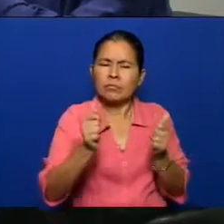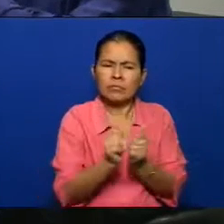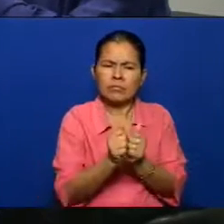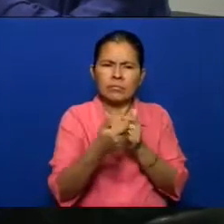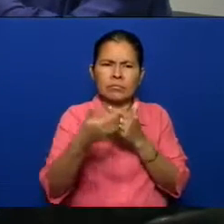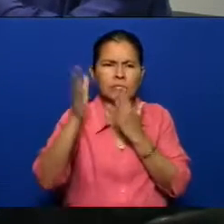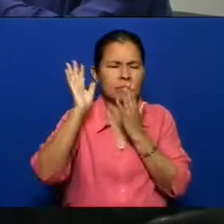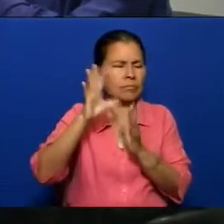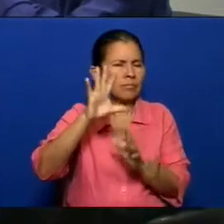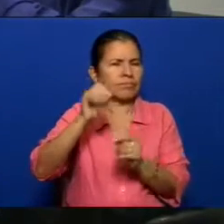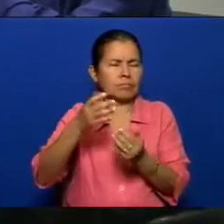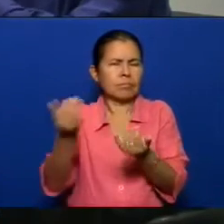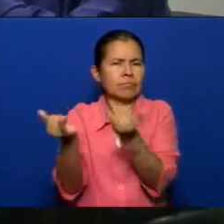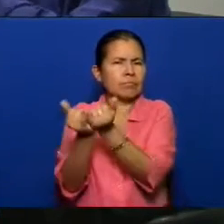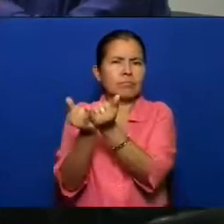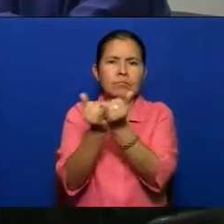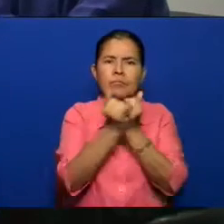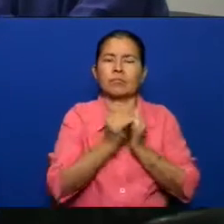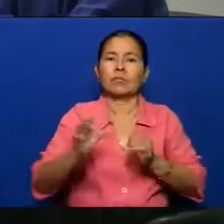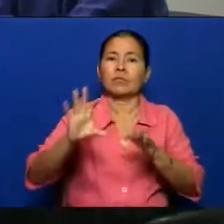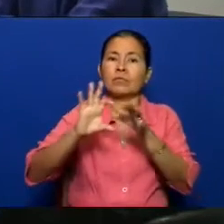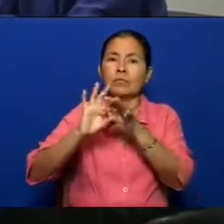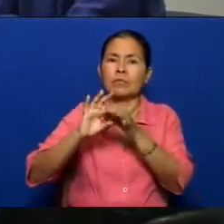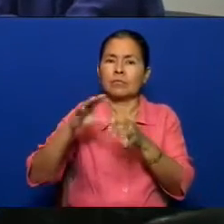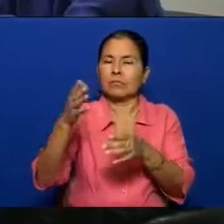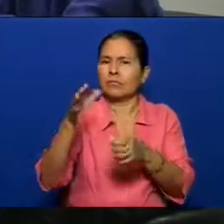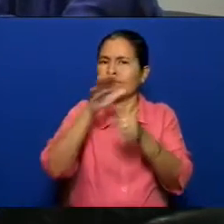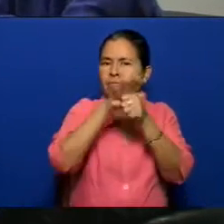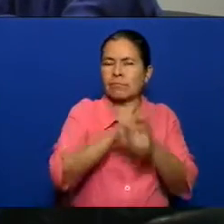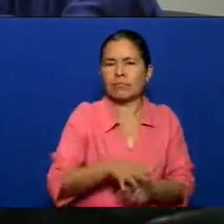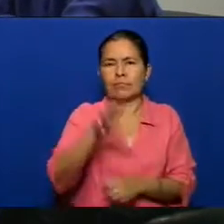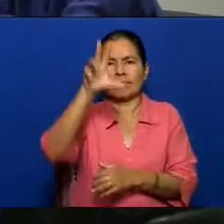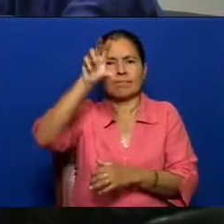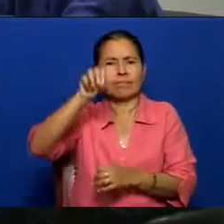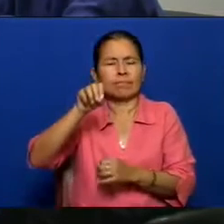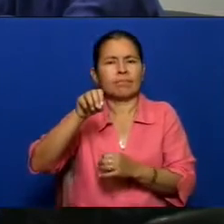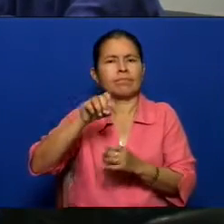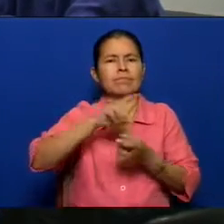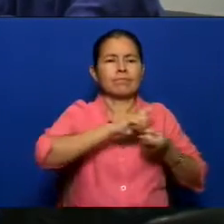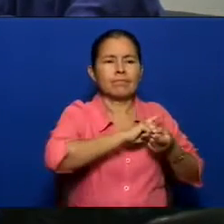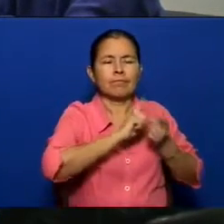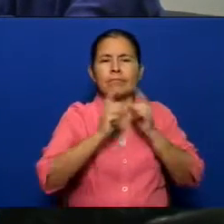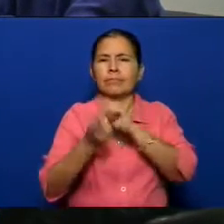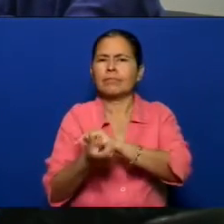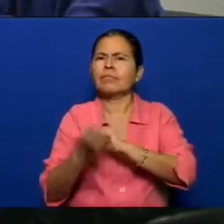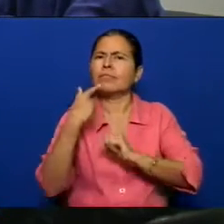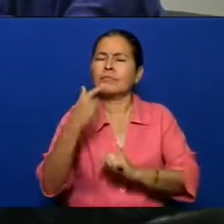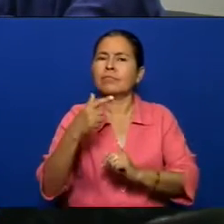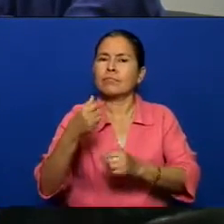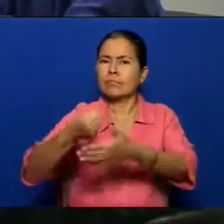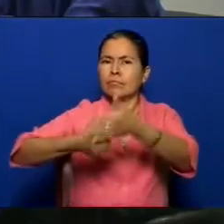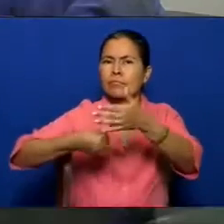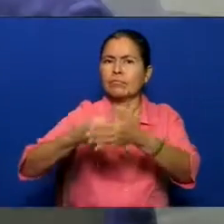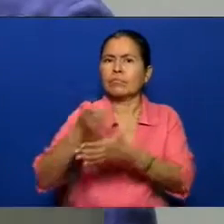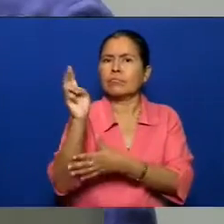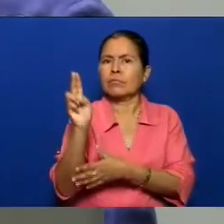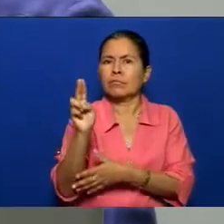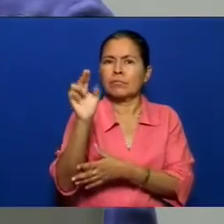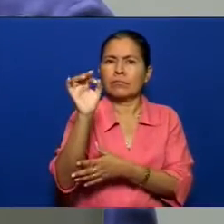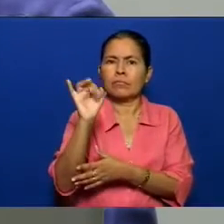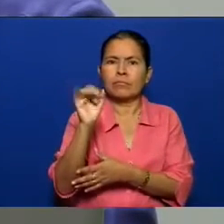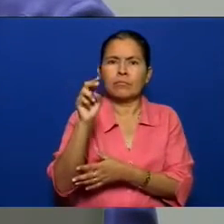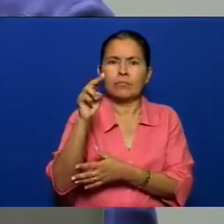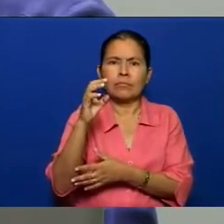erradicar toda la forma de discriminación. En fin, son tantos temas que UNICEF ha levantado como bandera que